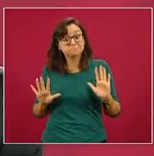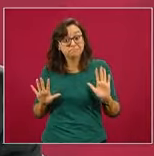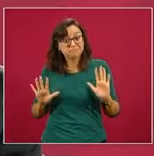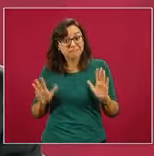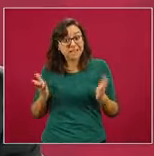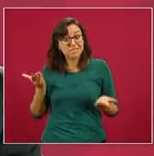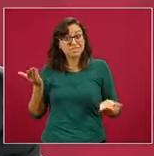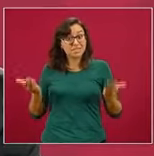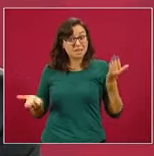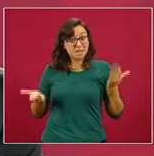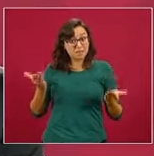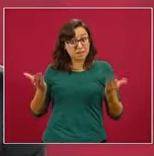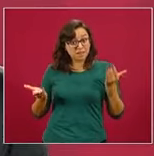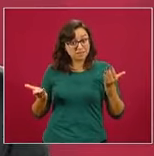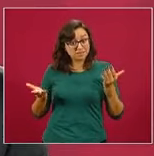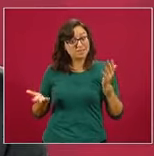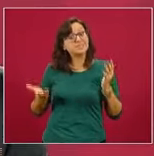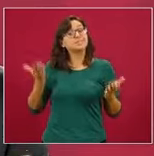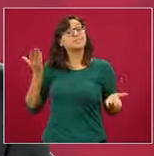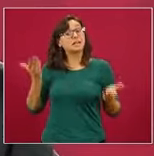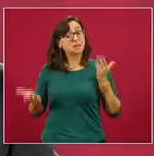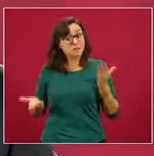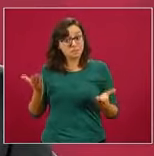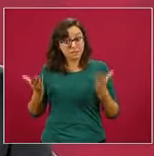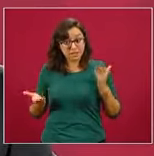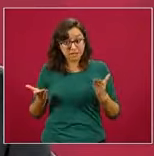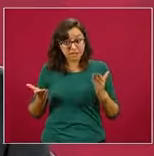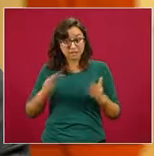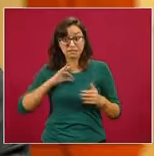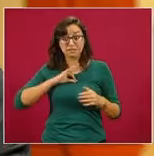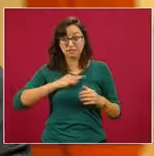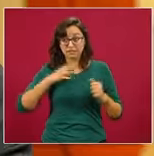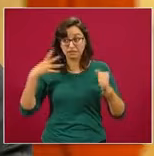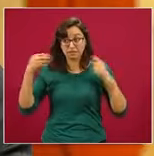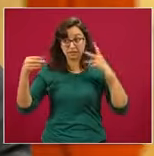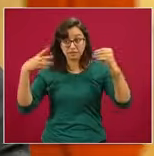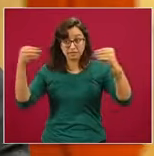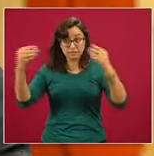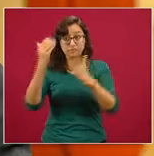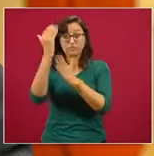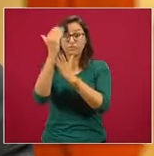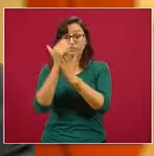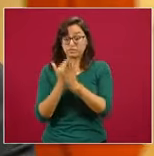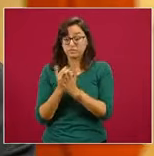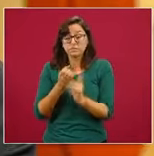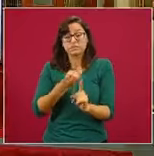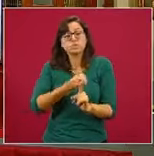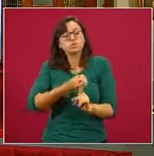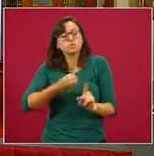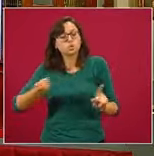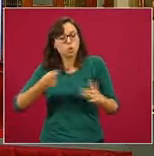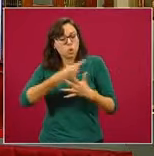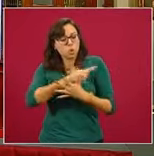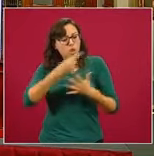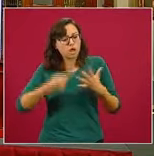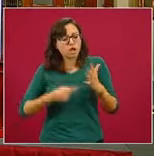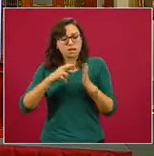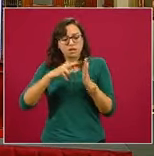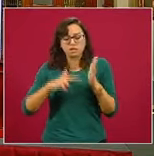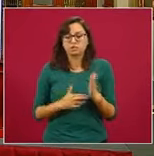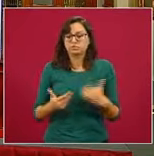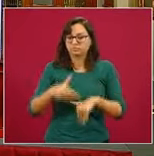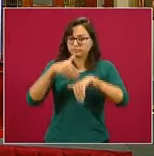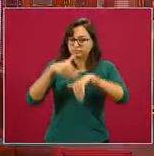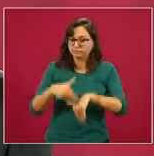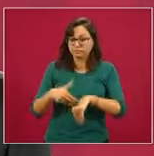mantienen las actividades de desconfinamiento en una forma ordenada. Y estos dos estados, igual que cualquier otro y que cualquier país